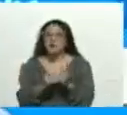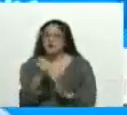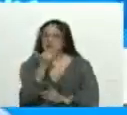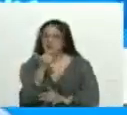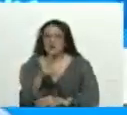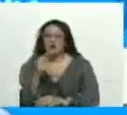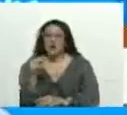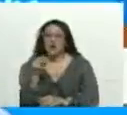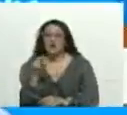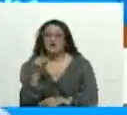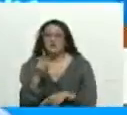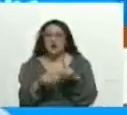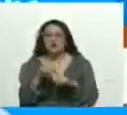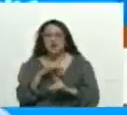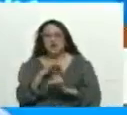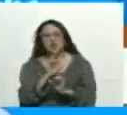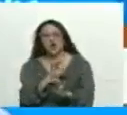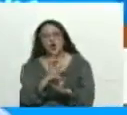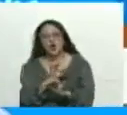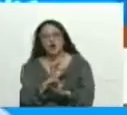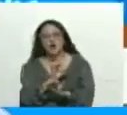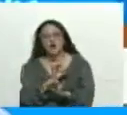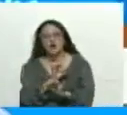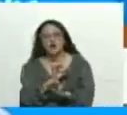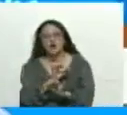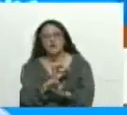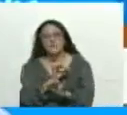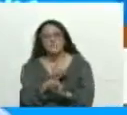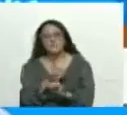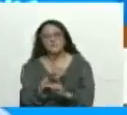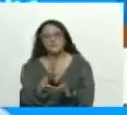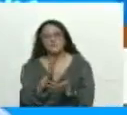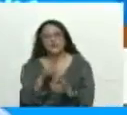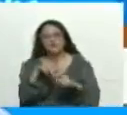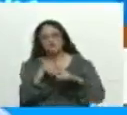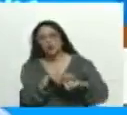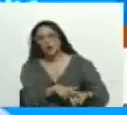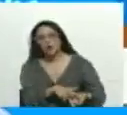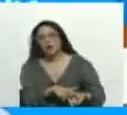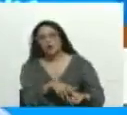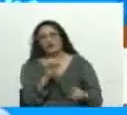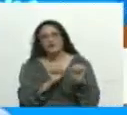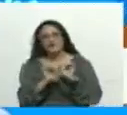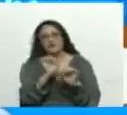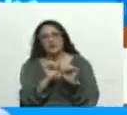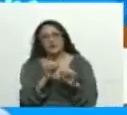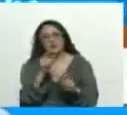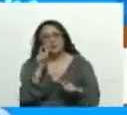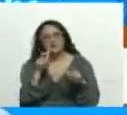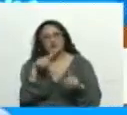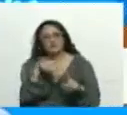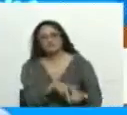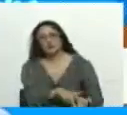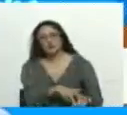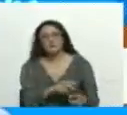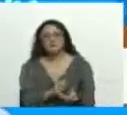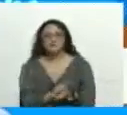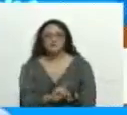esa cosa dolorosa que a él le dolía tanto que era ver a los oprimidos defendiendo a sus opresores